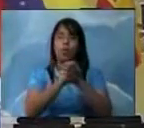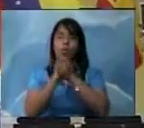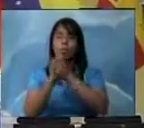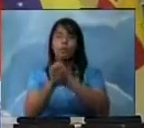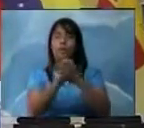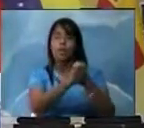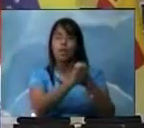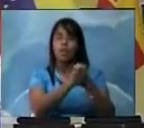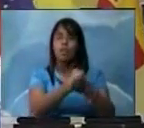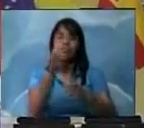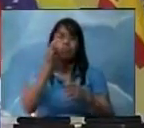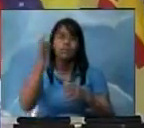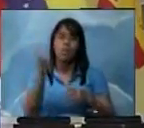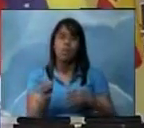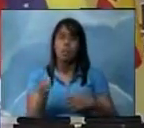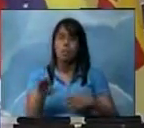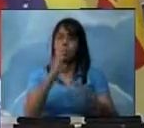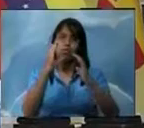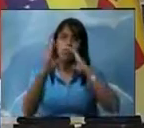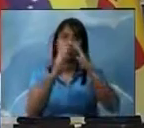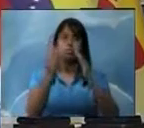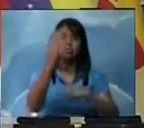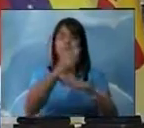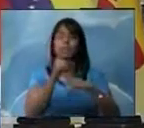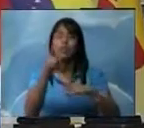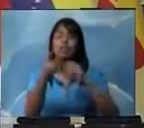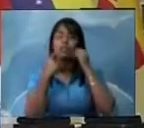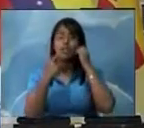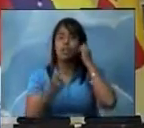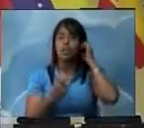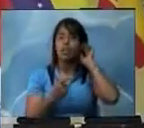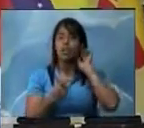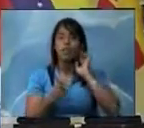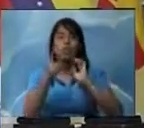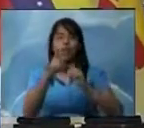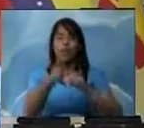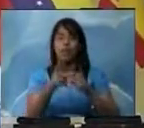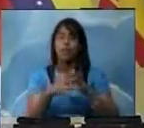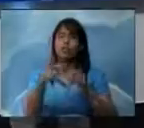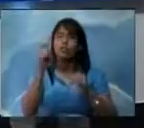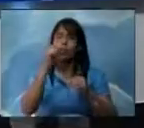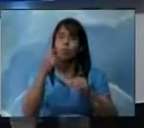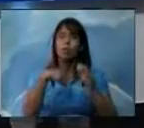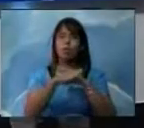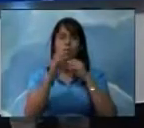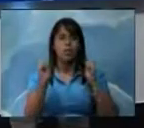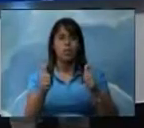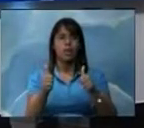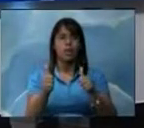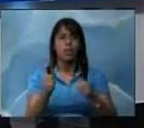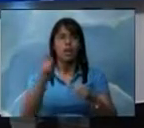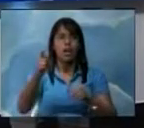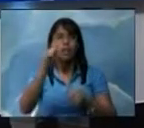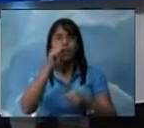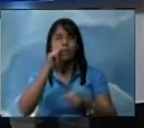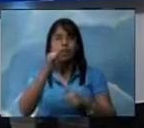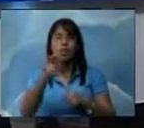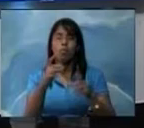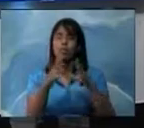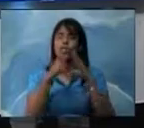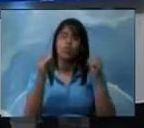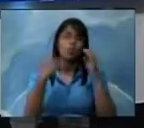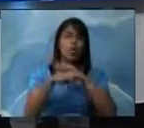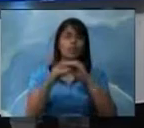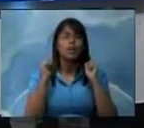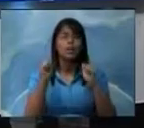compañeros seguramente conversaron entre ellos y dijeron: a este tipo le va bien, a este tipo todo